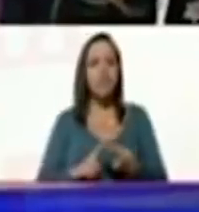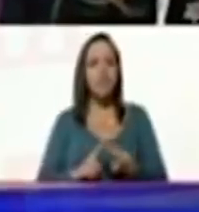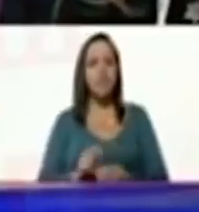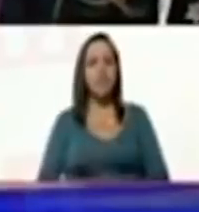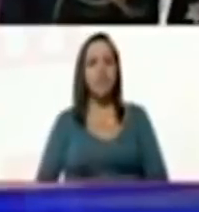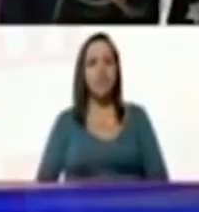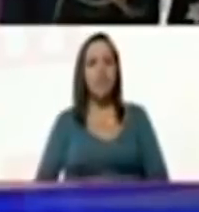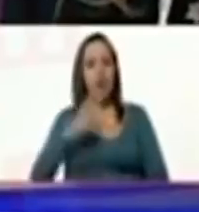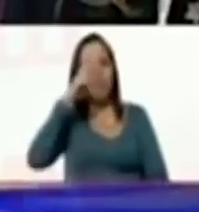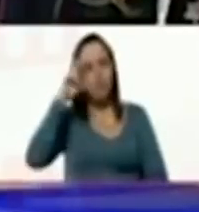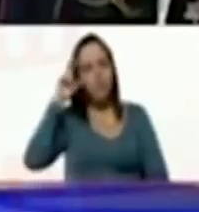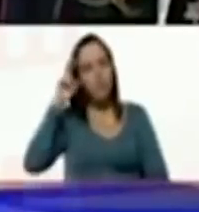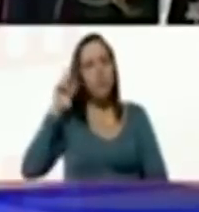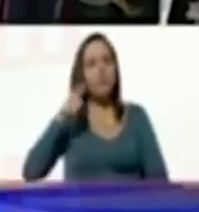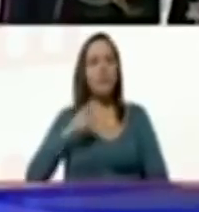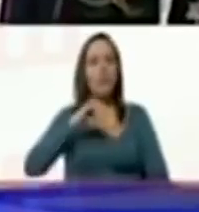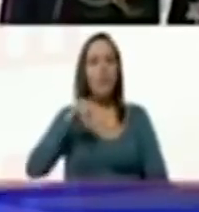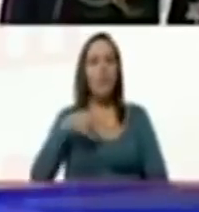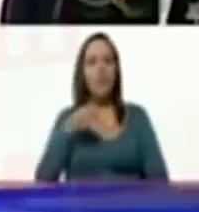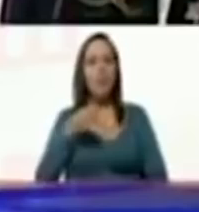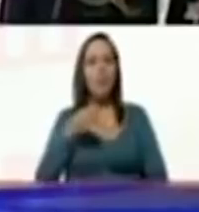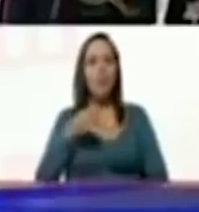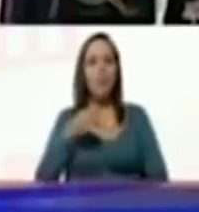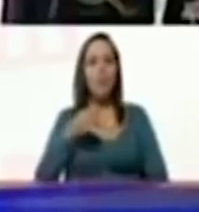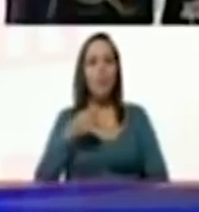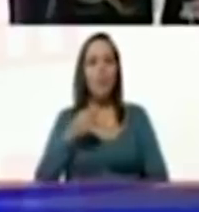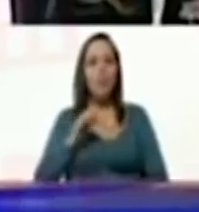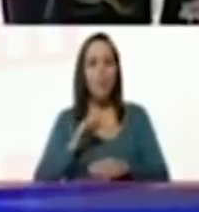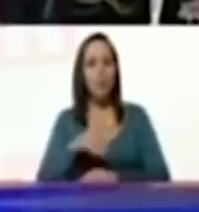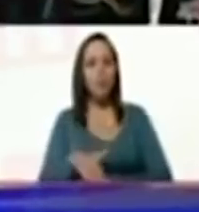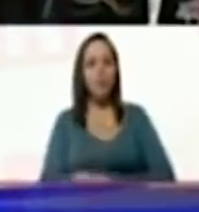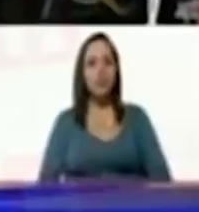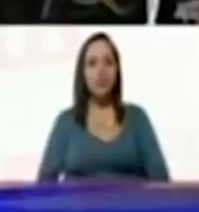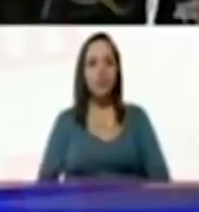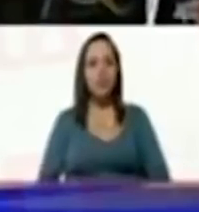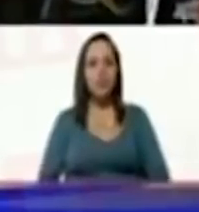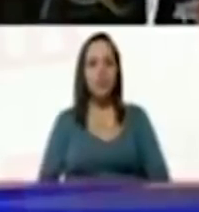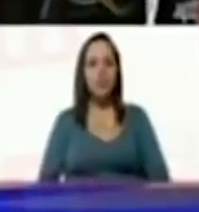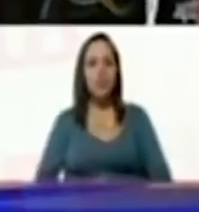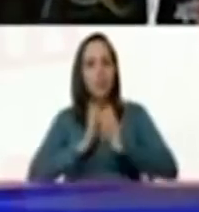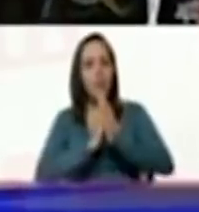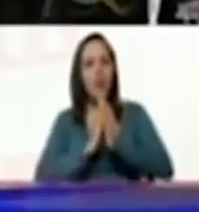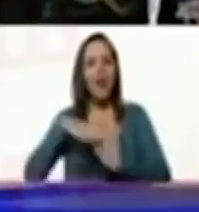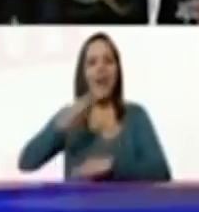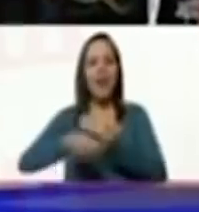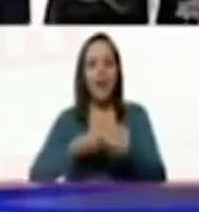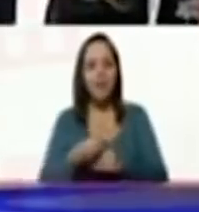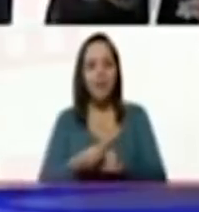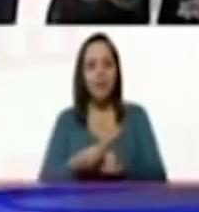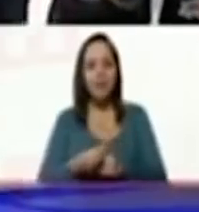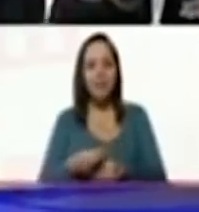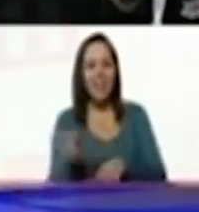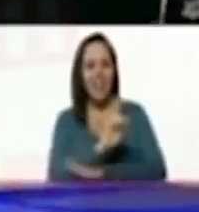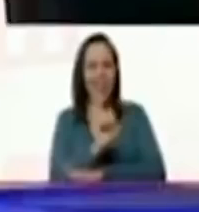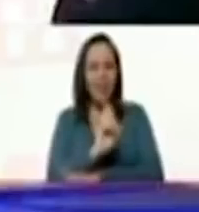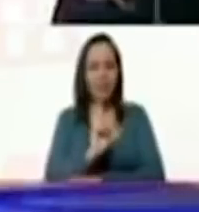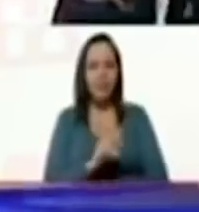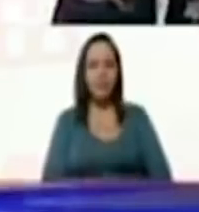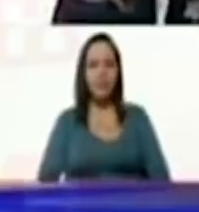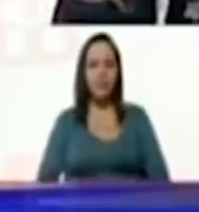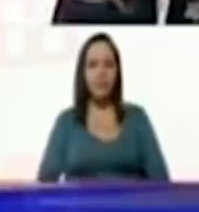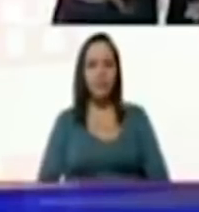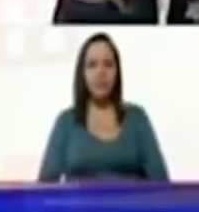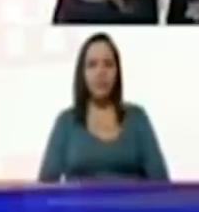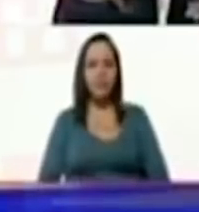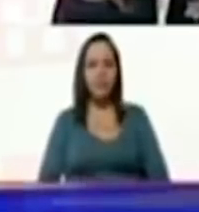aéreo internacional del país. Las agresiones ocurrieron ante la vista de agentes de seguridad del Estado, quienes no hicieron nada para impedir los